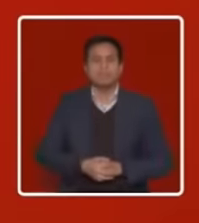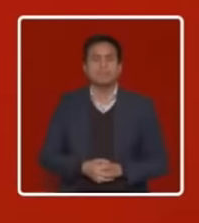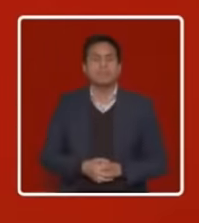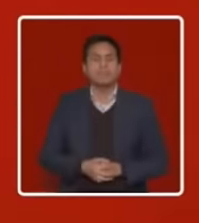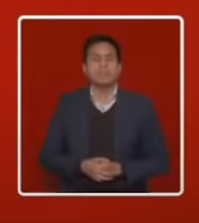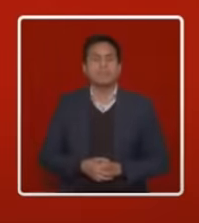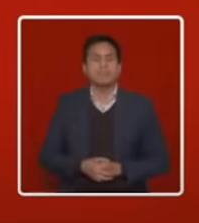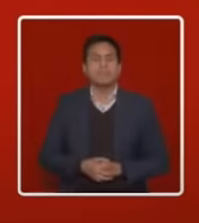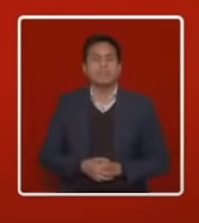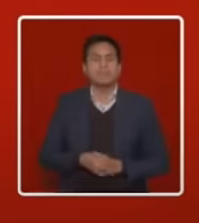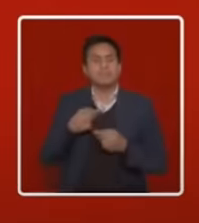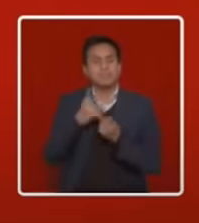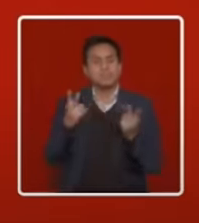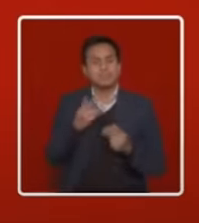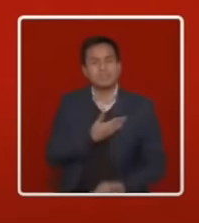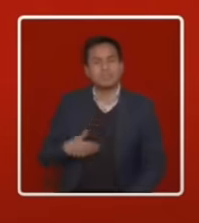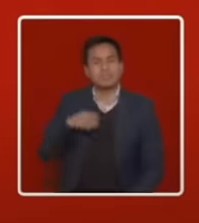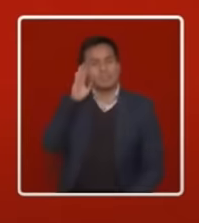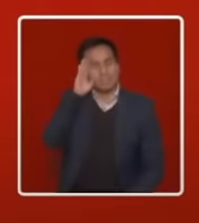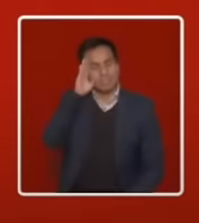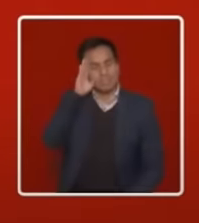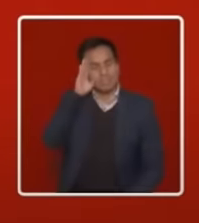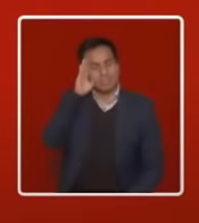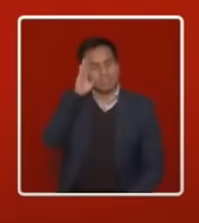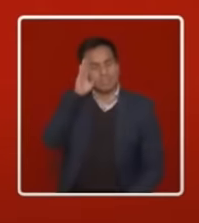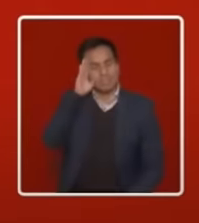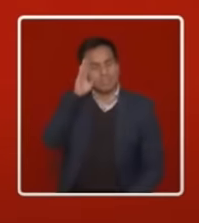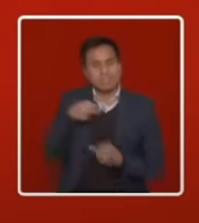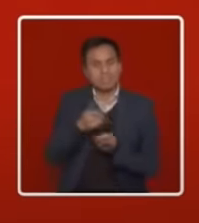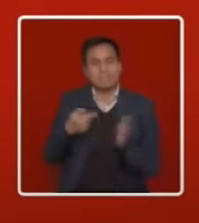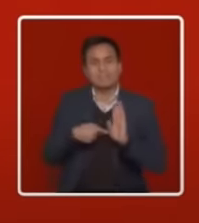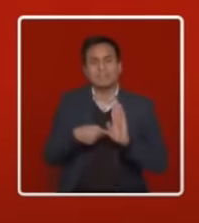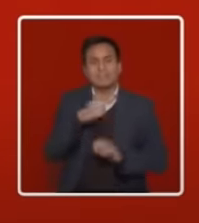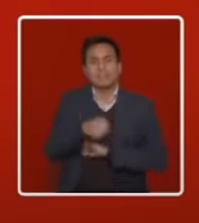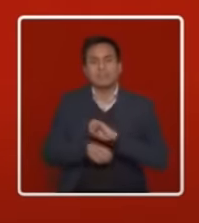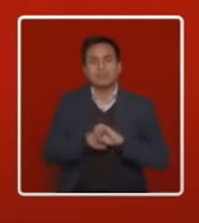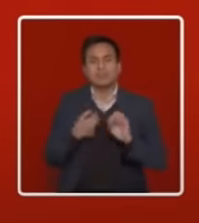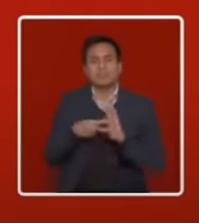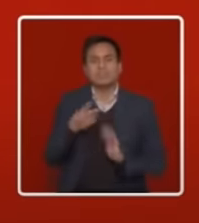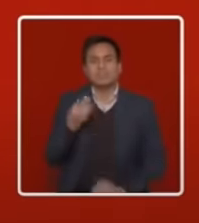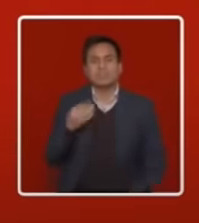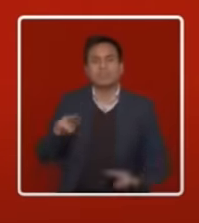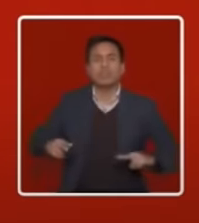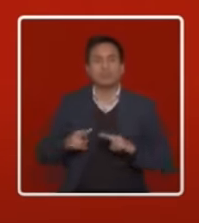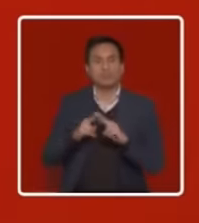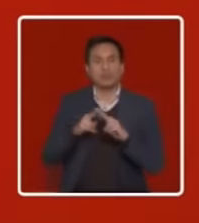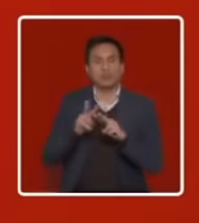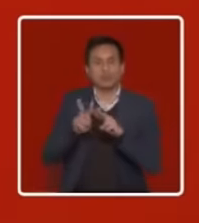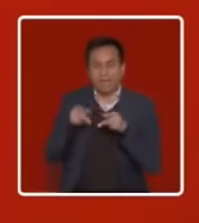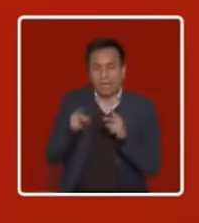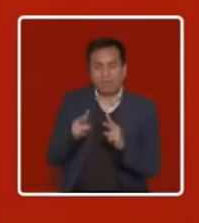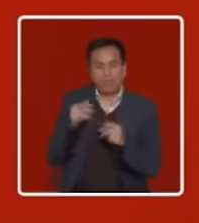El primer anuncio lo hizo, la presidenta Bachelet. Ok, la Bachelet. En el año 2014, y la construcción y